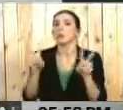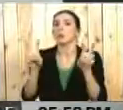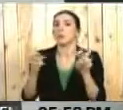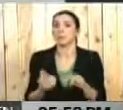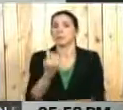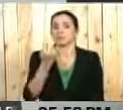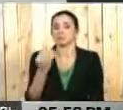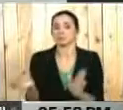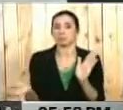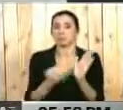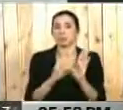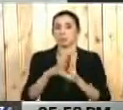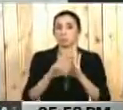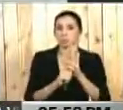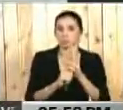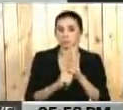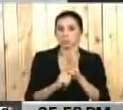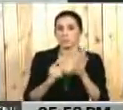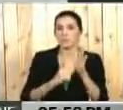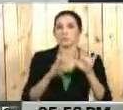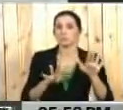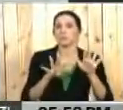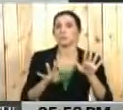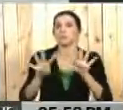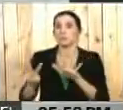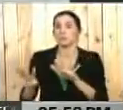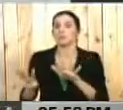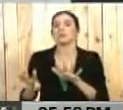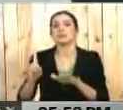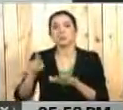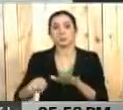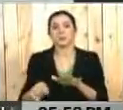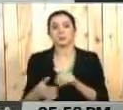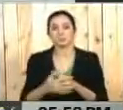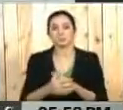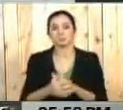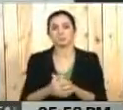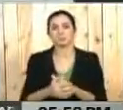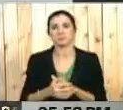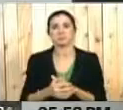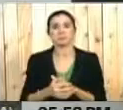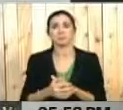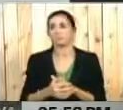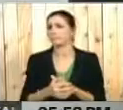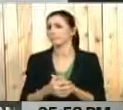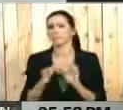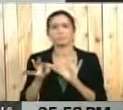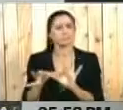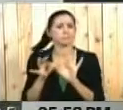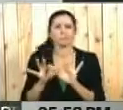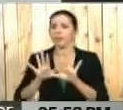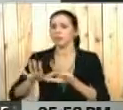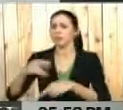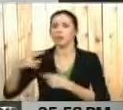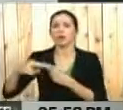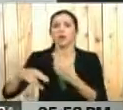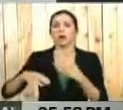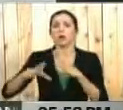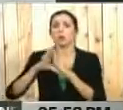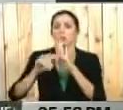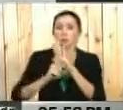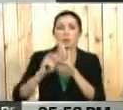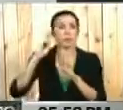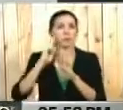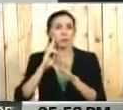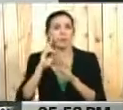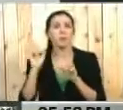el texto de la Constitución del 99, sino que es inherente a la propia Revolución Bolivariana el que eso exista,